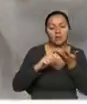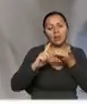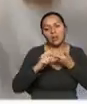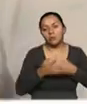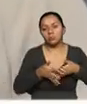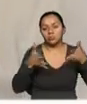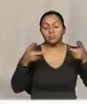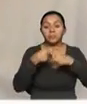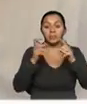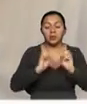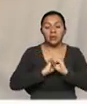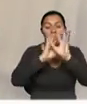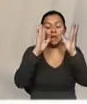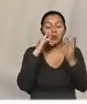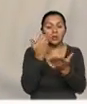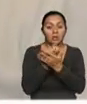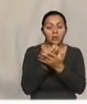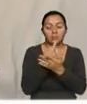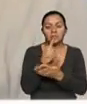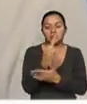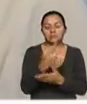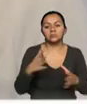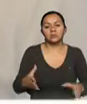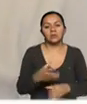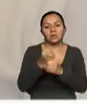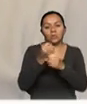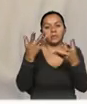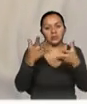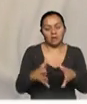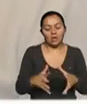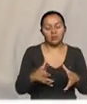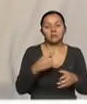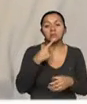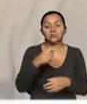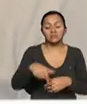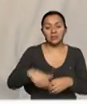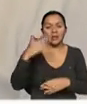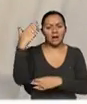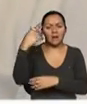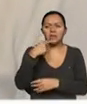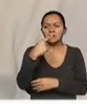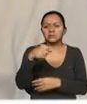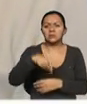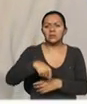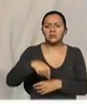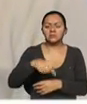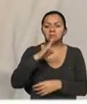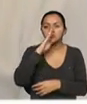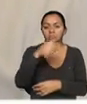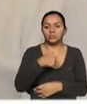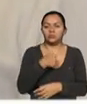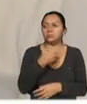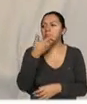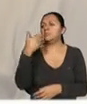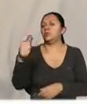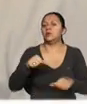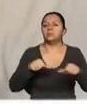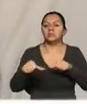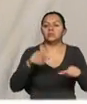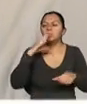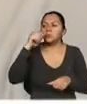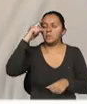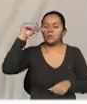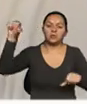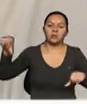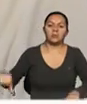ahorita claramente la economía se está recuperando. El alcalde de esta ciudad dice, yo soy mejor administrador que Correa porque no tengo